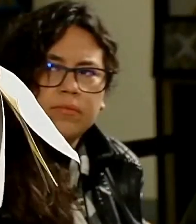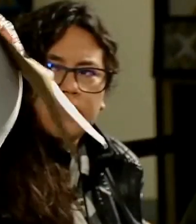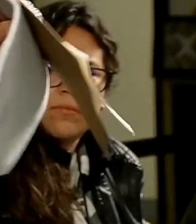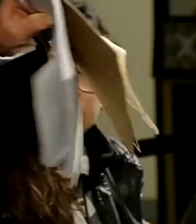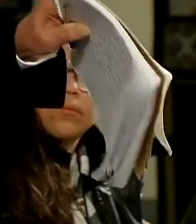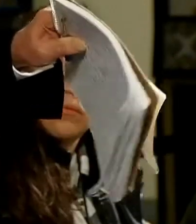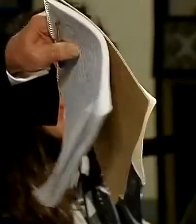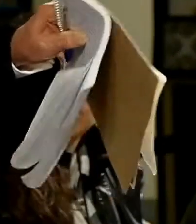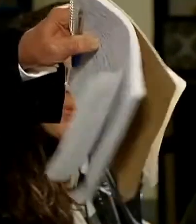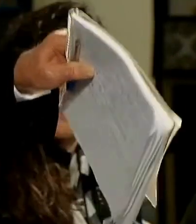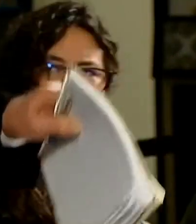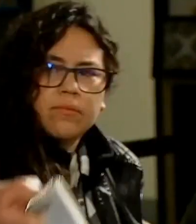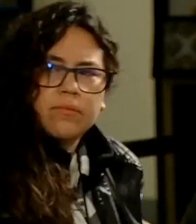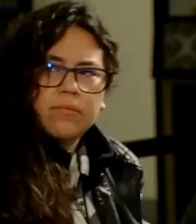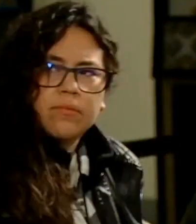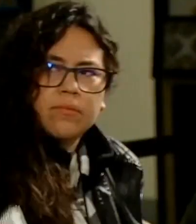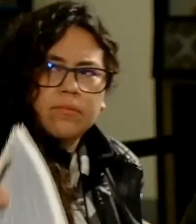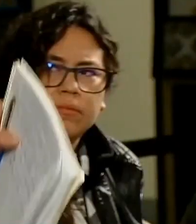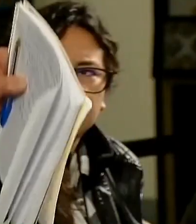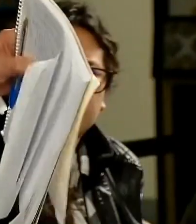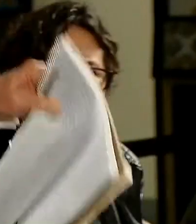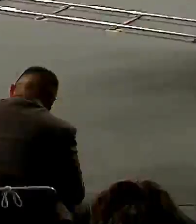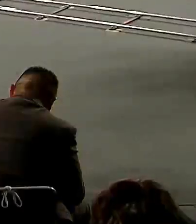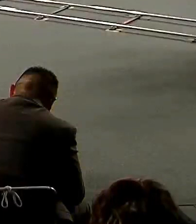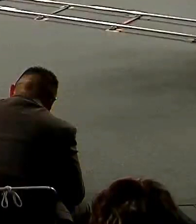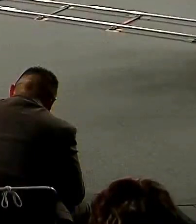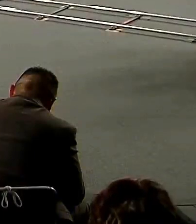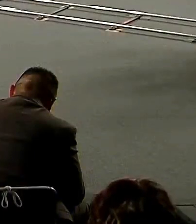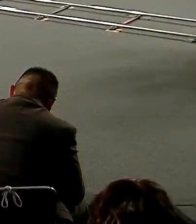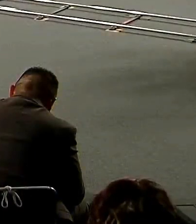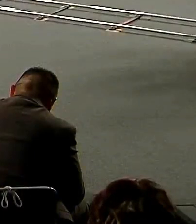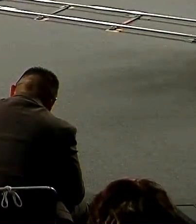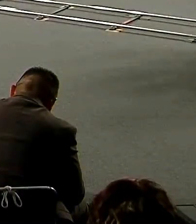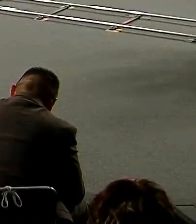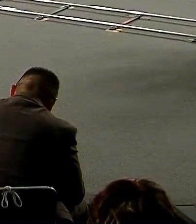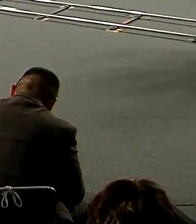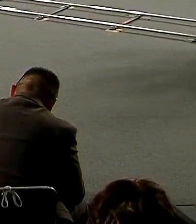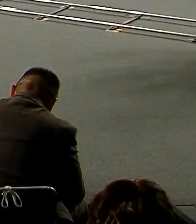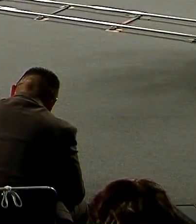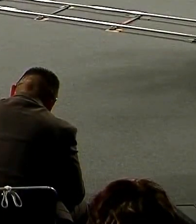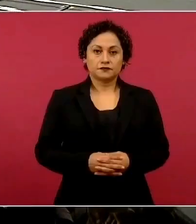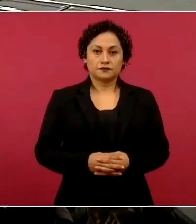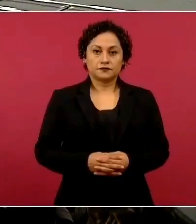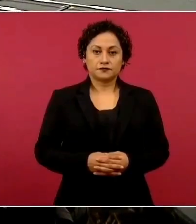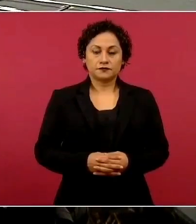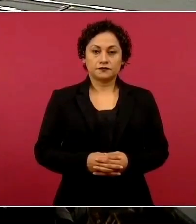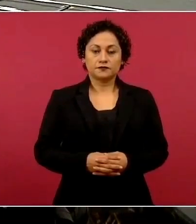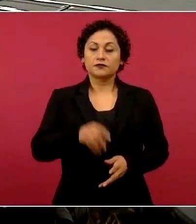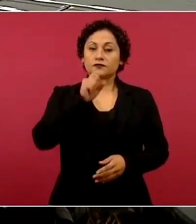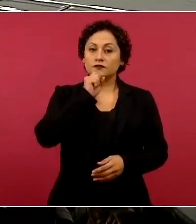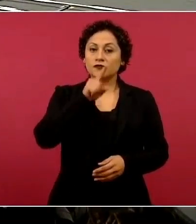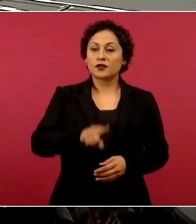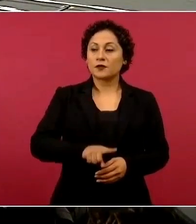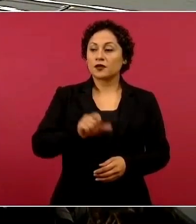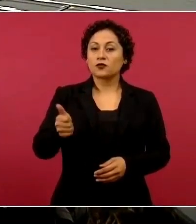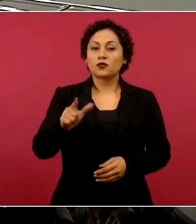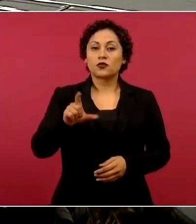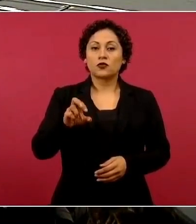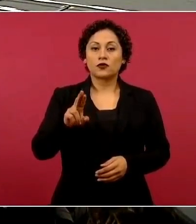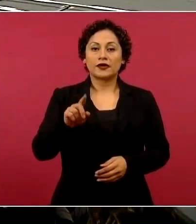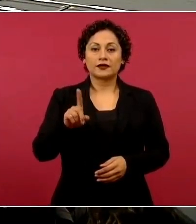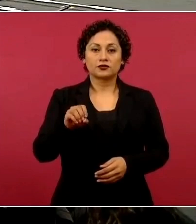pudo sacar adelante al general Mújica, según nos lo cuenta en sus propias memorias, Cárdenas por Cárdenas, y también Lorenzo Meyer, las dificultades